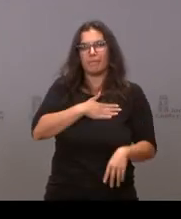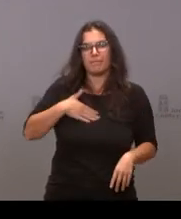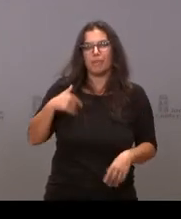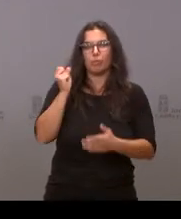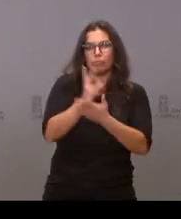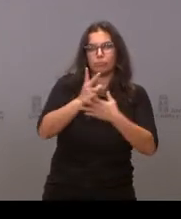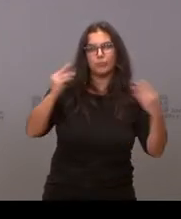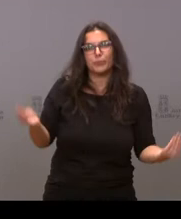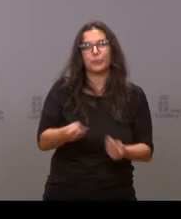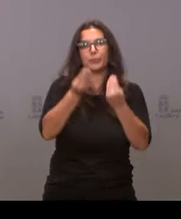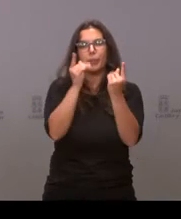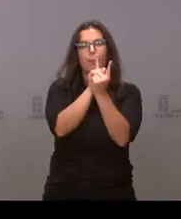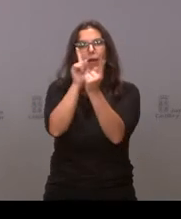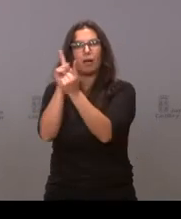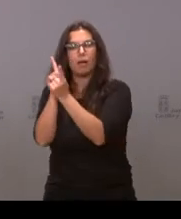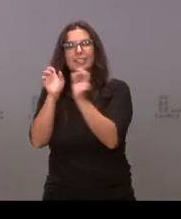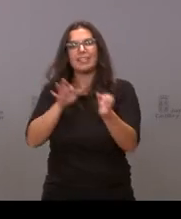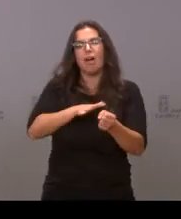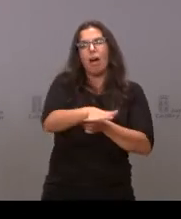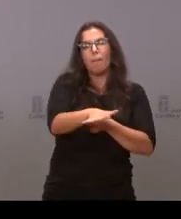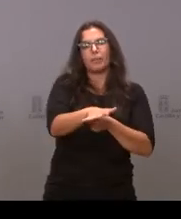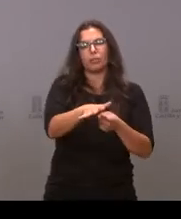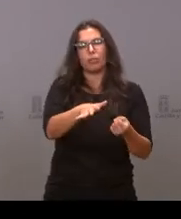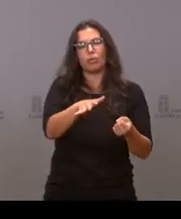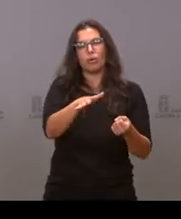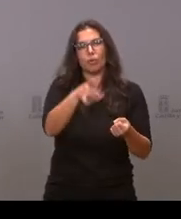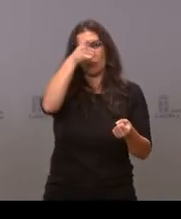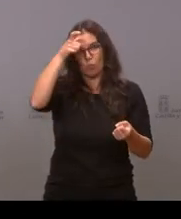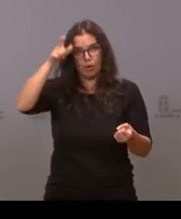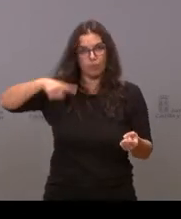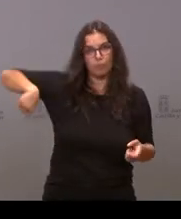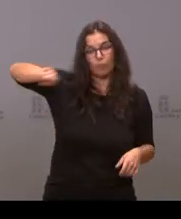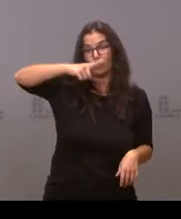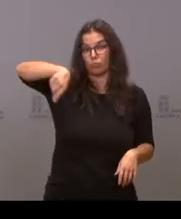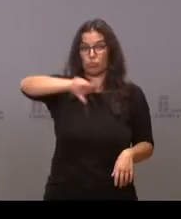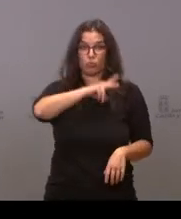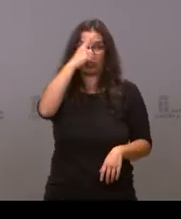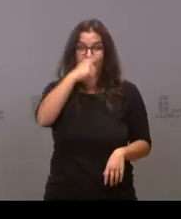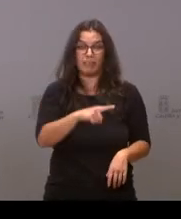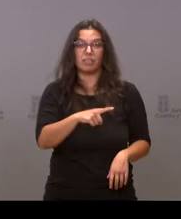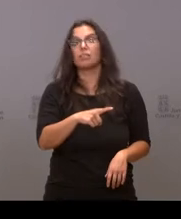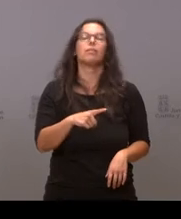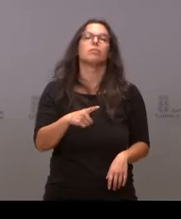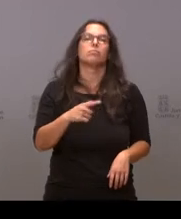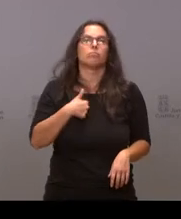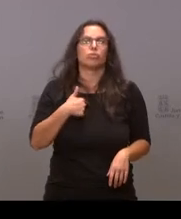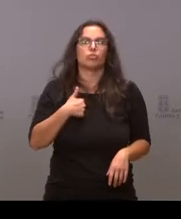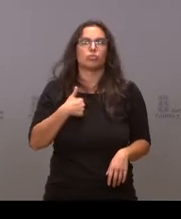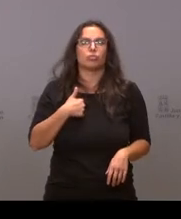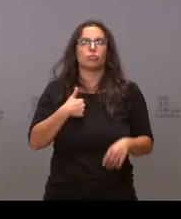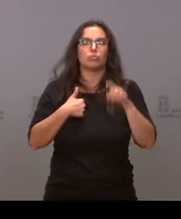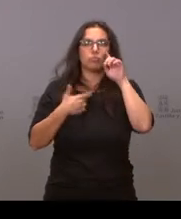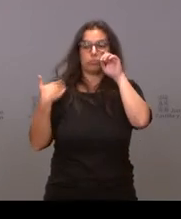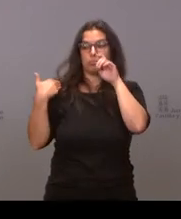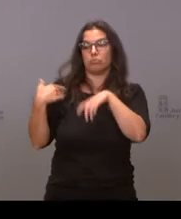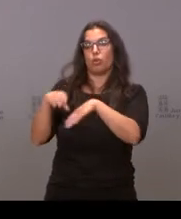la presencialidad en el ámbito rural saben ustedes qué dio instrucciones la